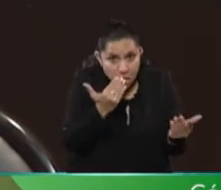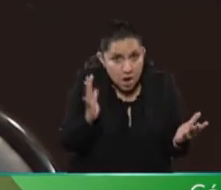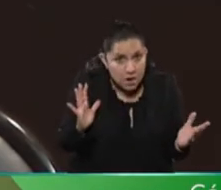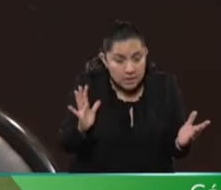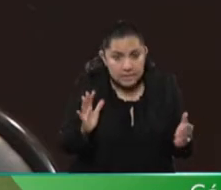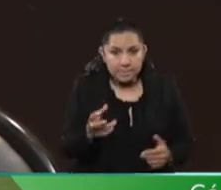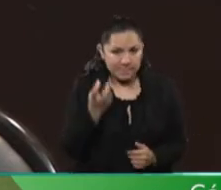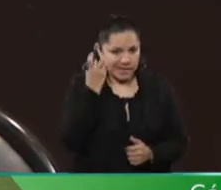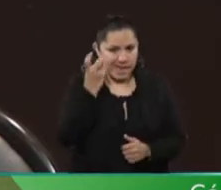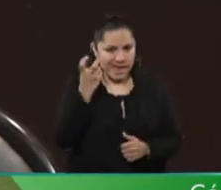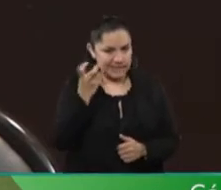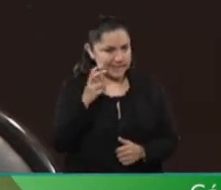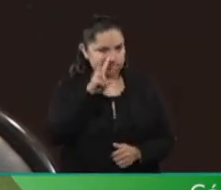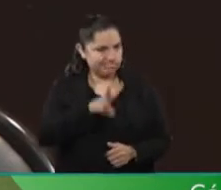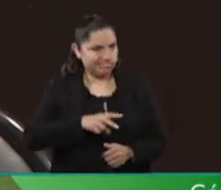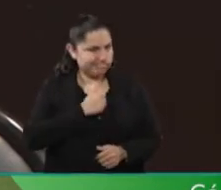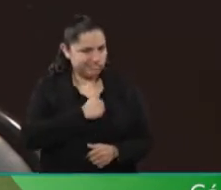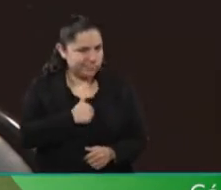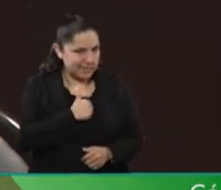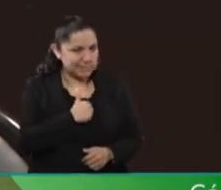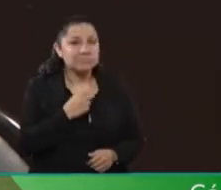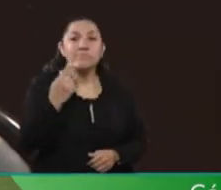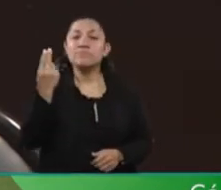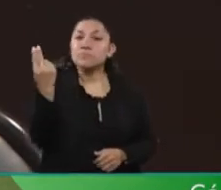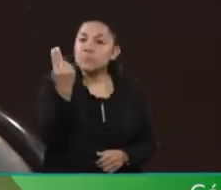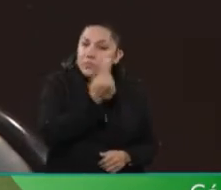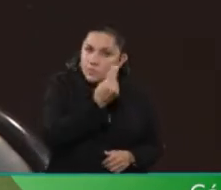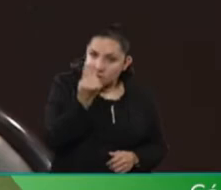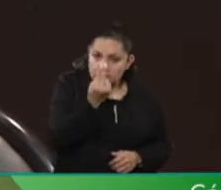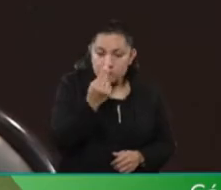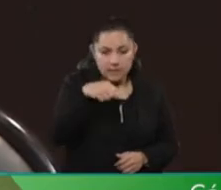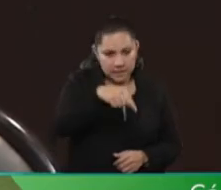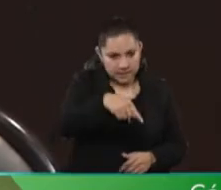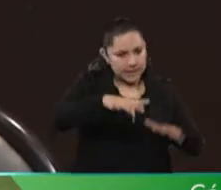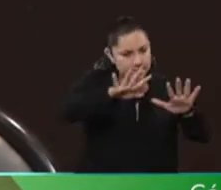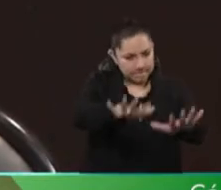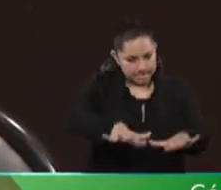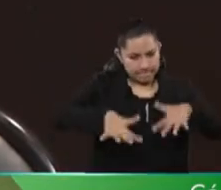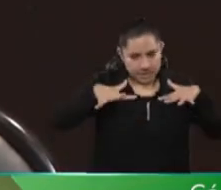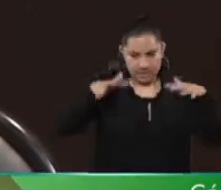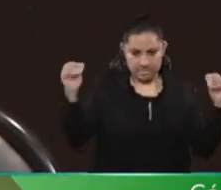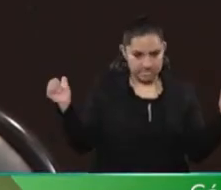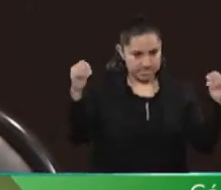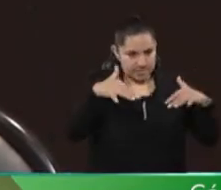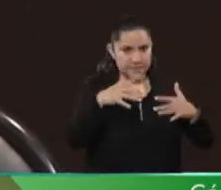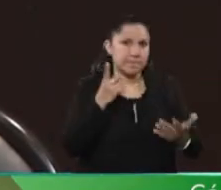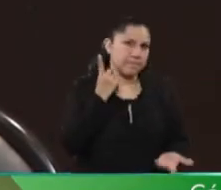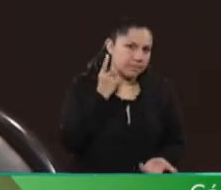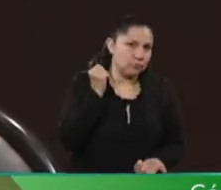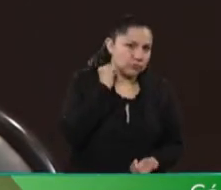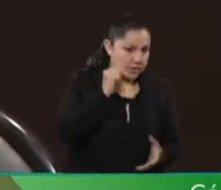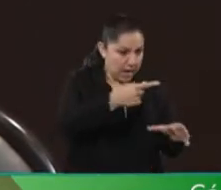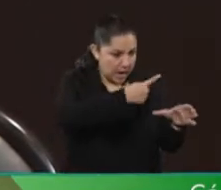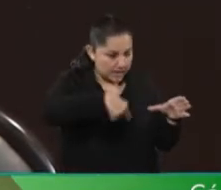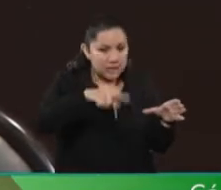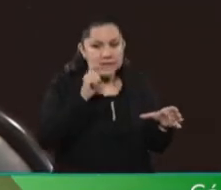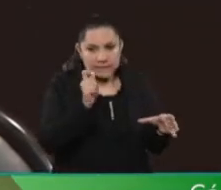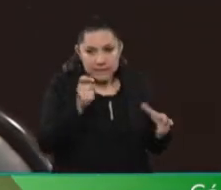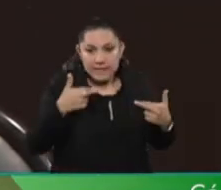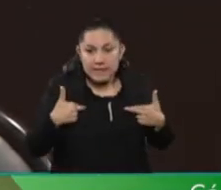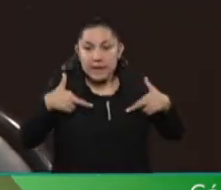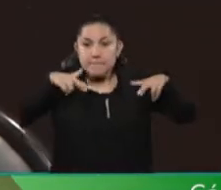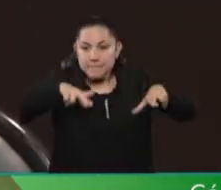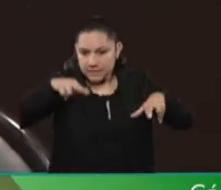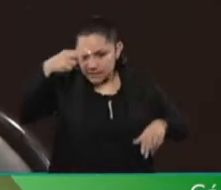que tenemos que aspirar es que el parlamento el congreso sea una representación de la diversidad del país y si el